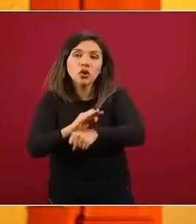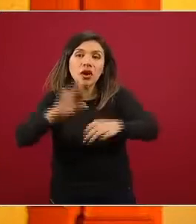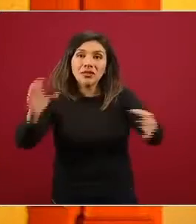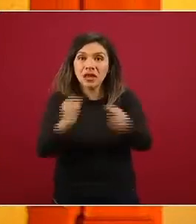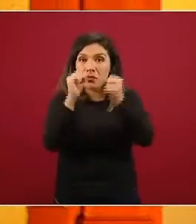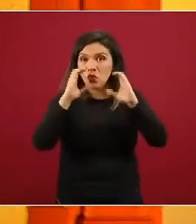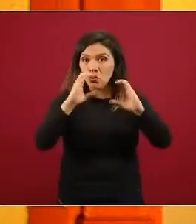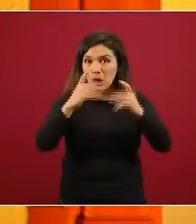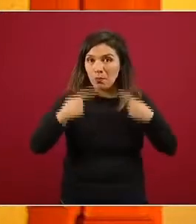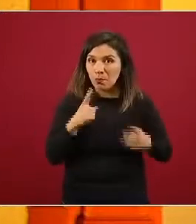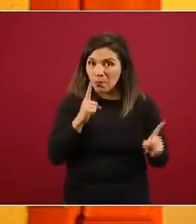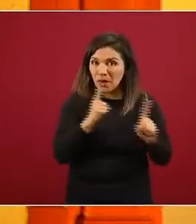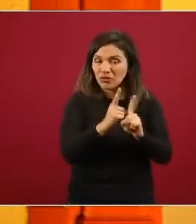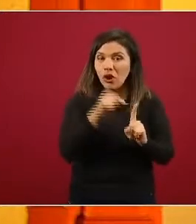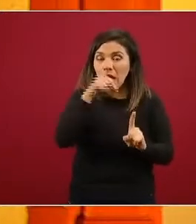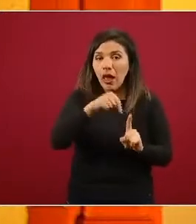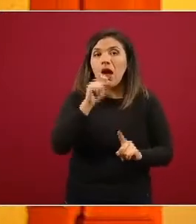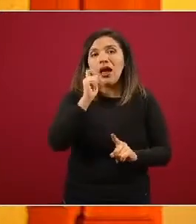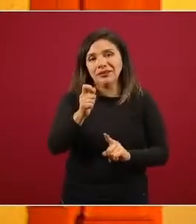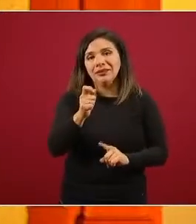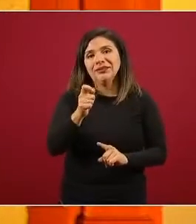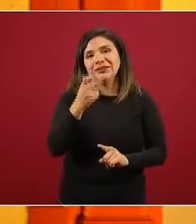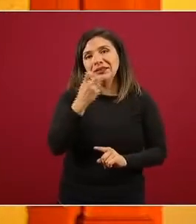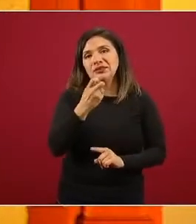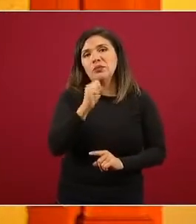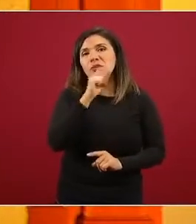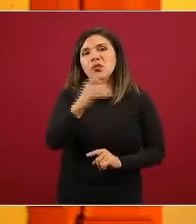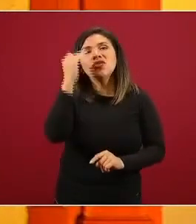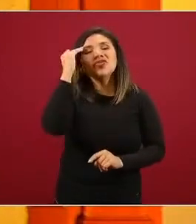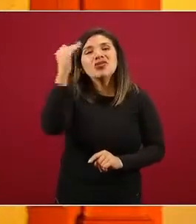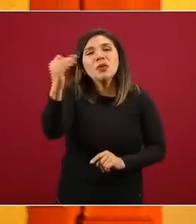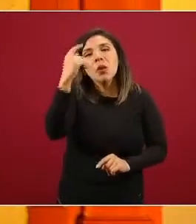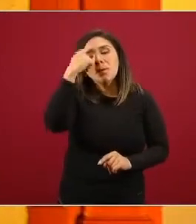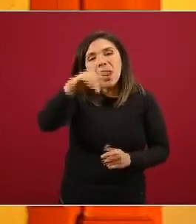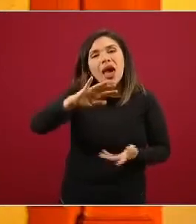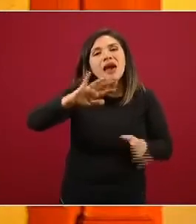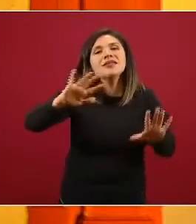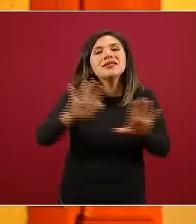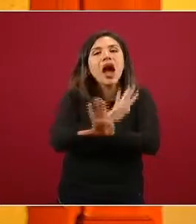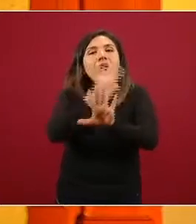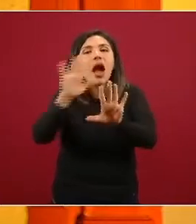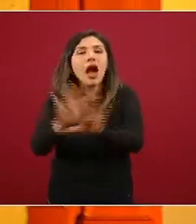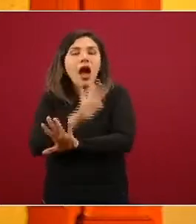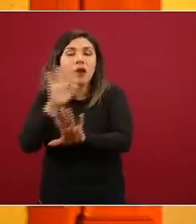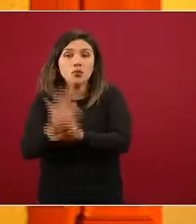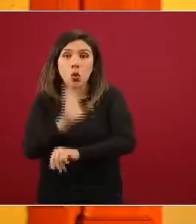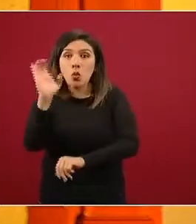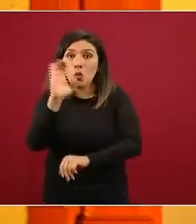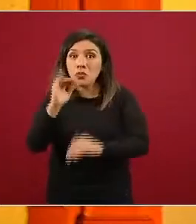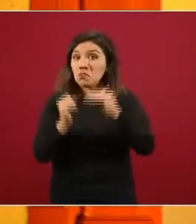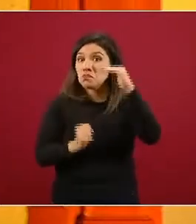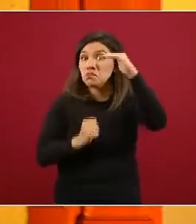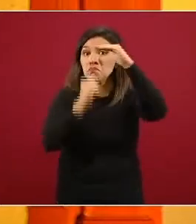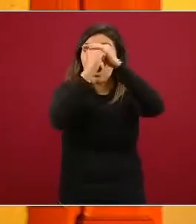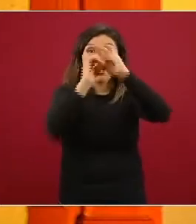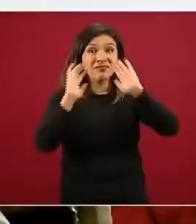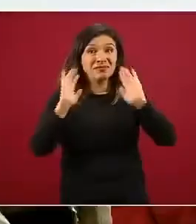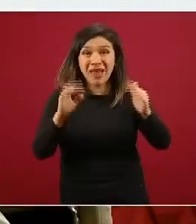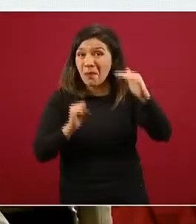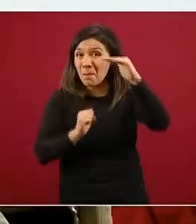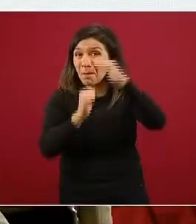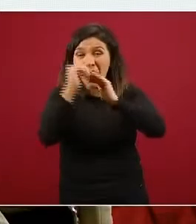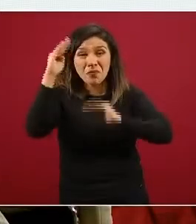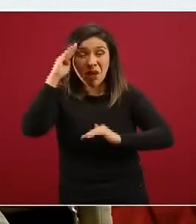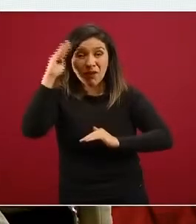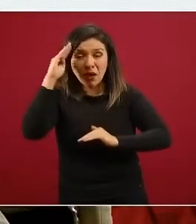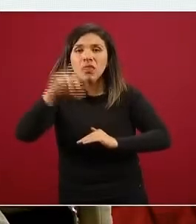resguardo. Es precisamente ese periodo de transición. Una vez que se llega a un punto máximo de la curva,